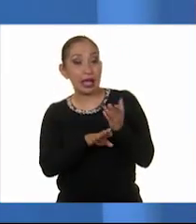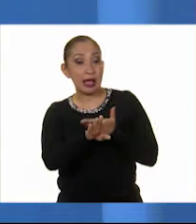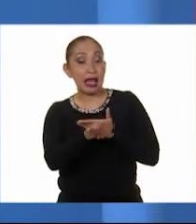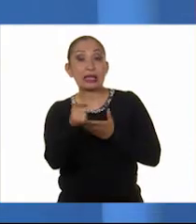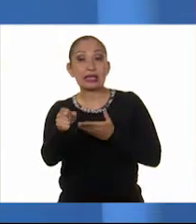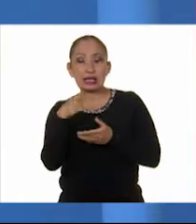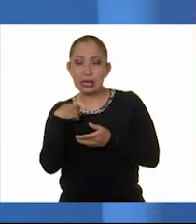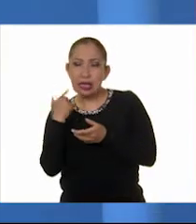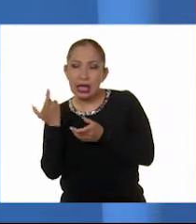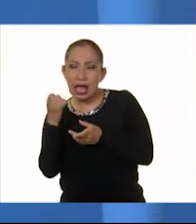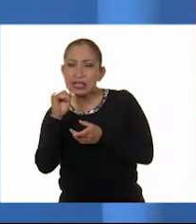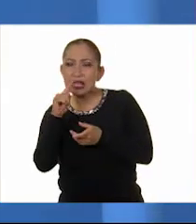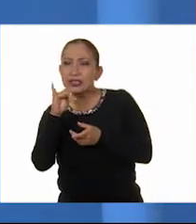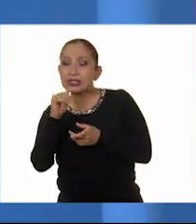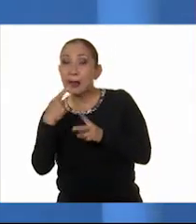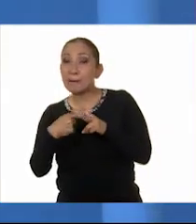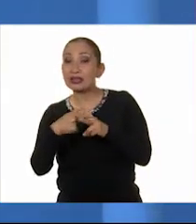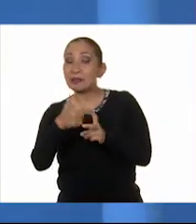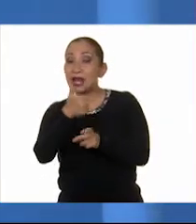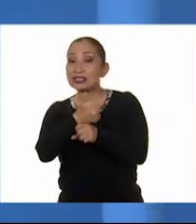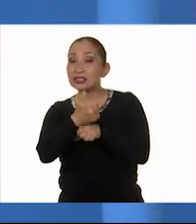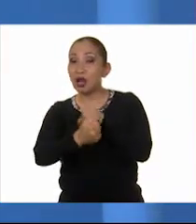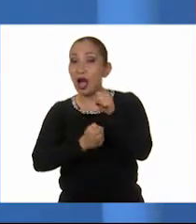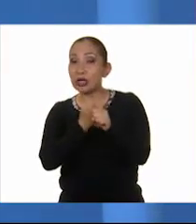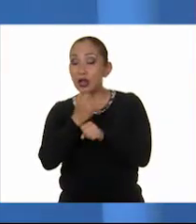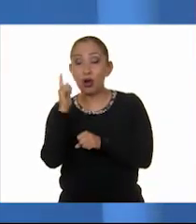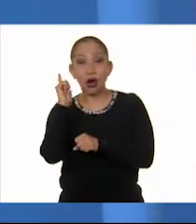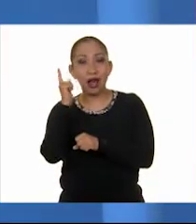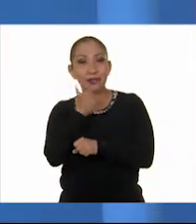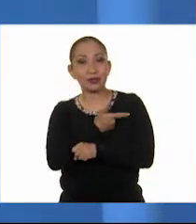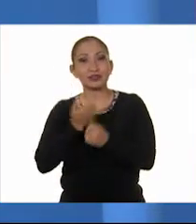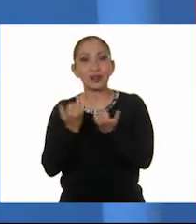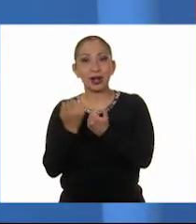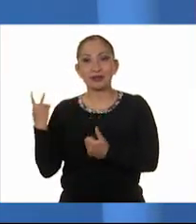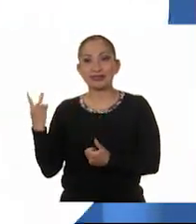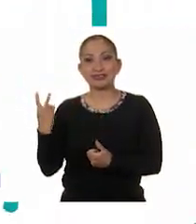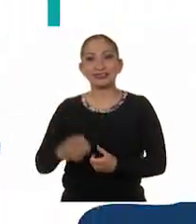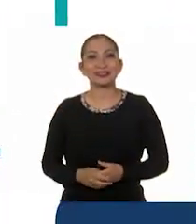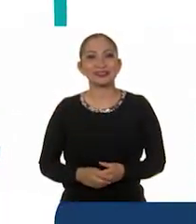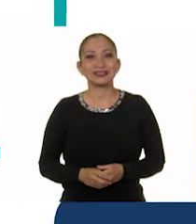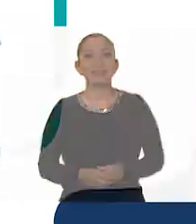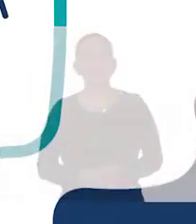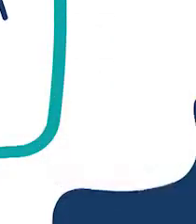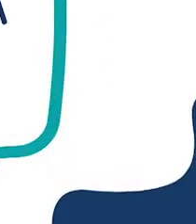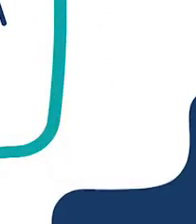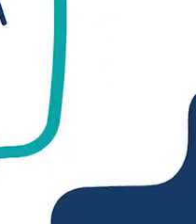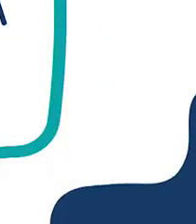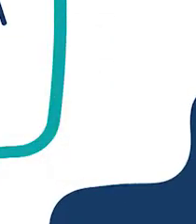y Estadística de Matemáticas de 6º grado. Y espero que lo hayan disfrutado tanto como nosotros.